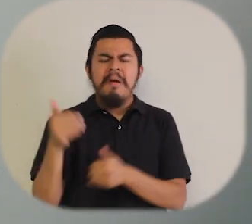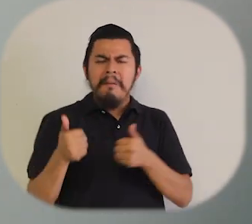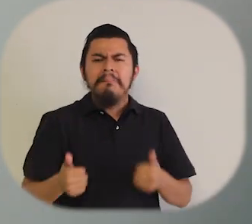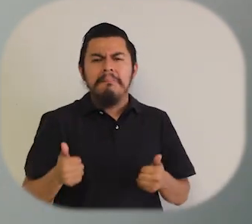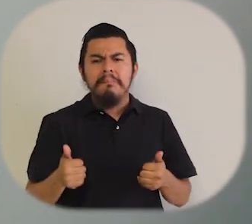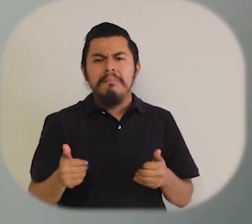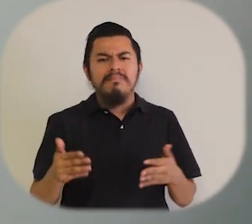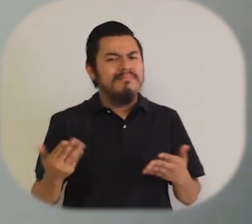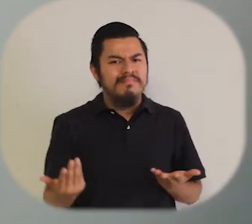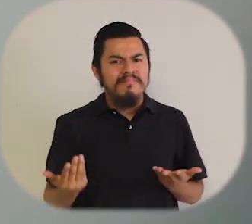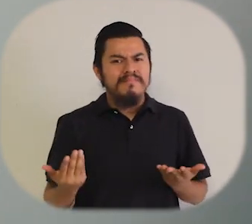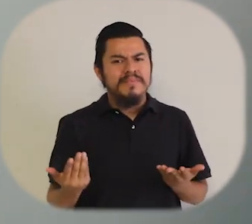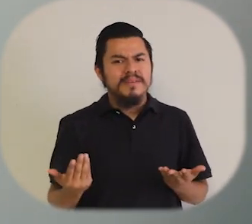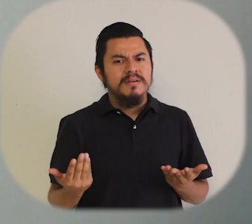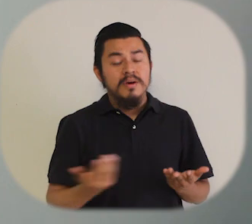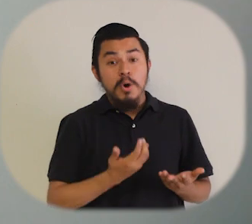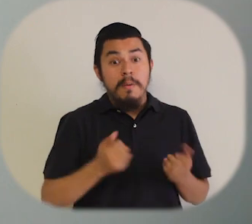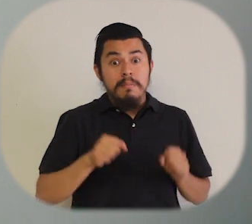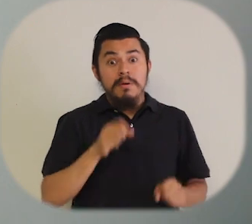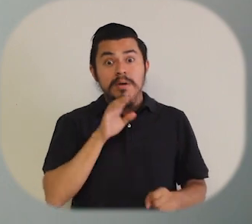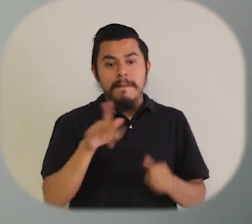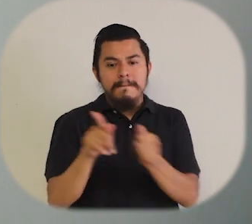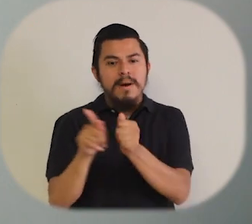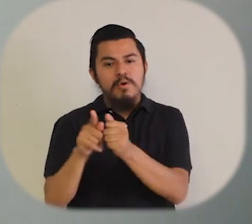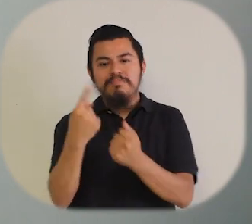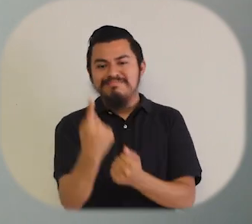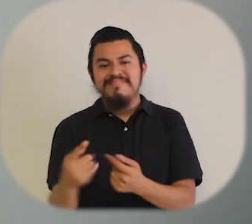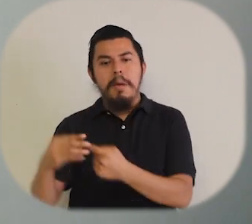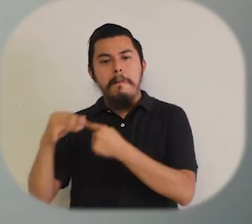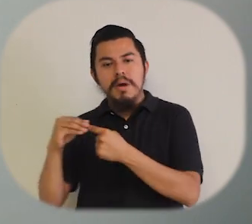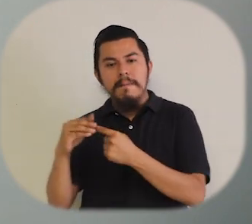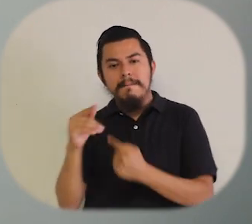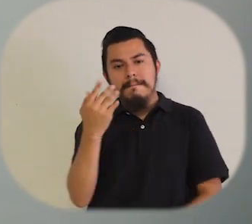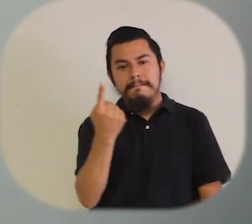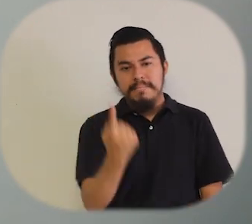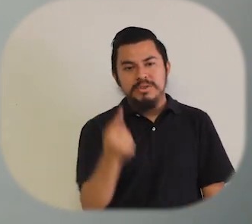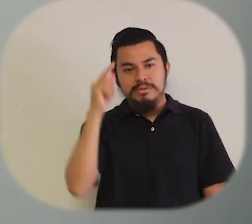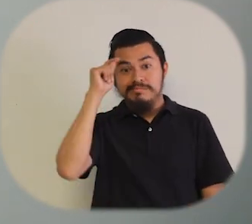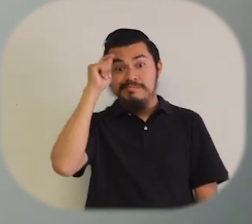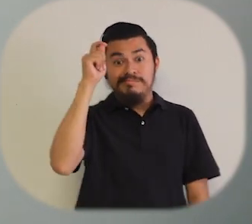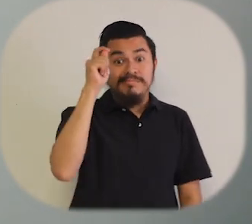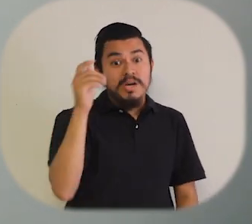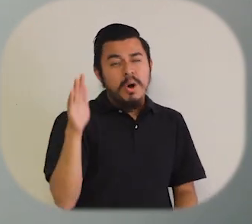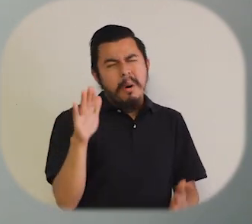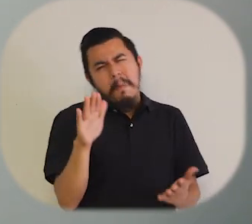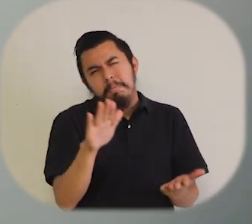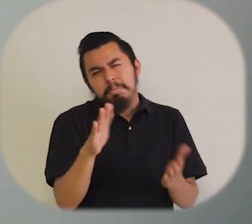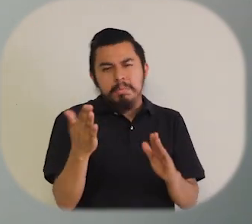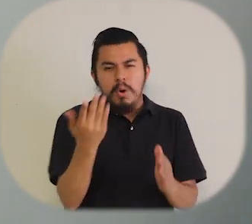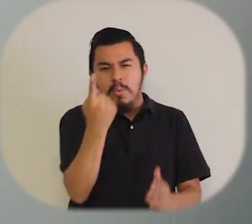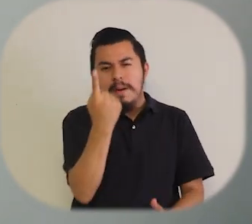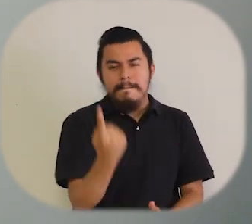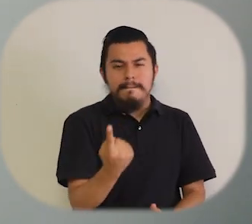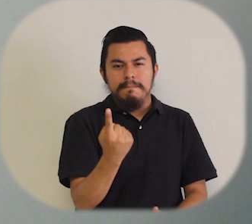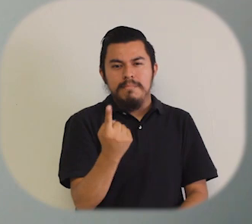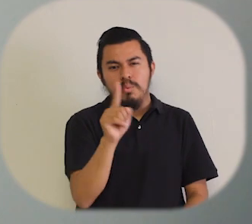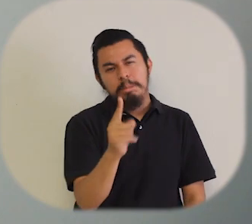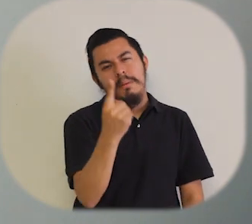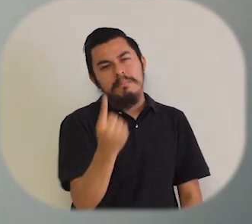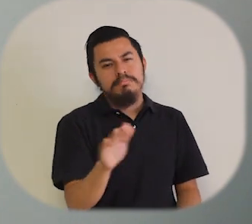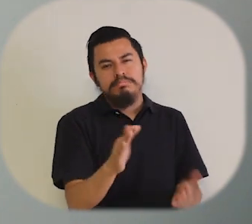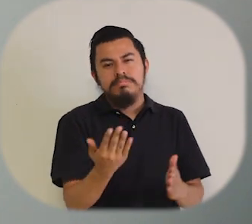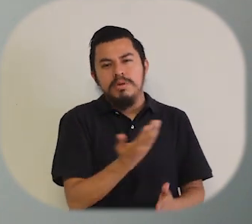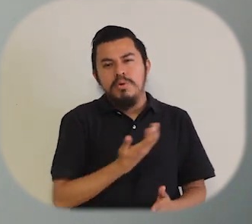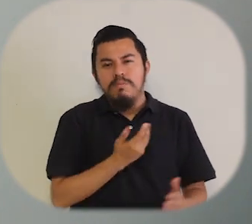especial, era alguien destacante, quizás una persona que nosotros no podemos decir que nos comparamos a él. Podríamos decirlo así, pero